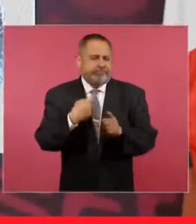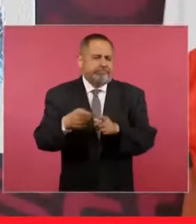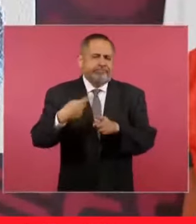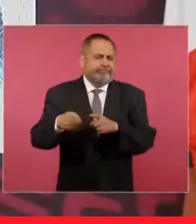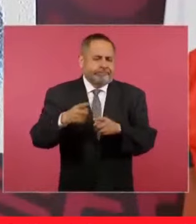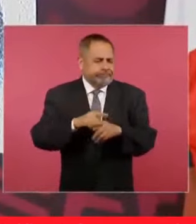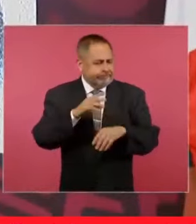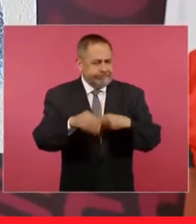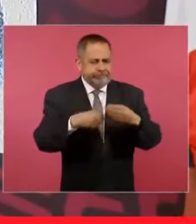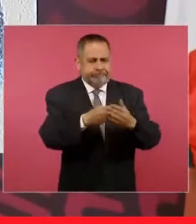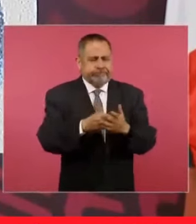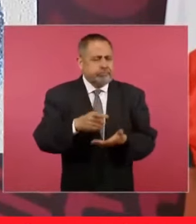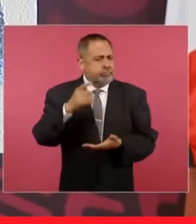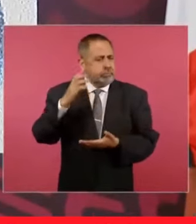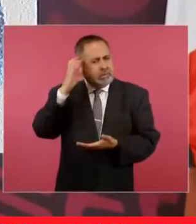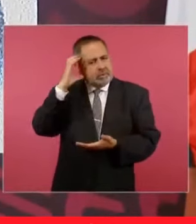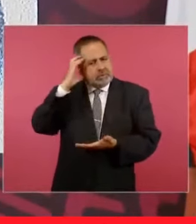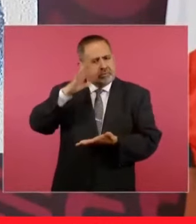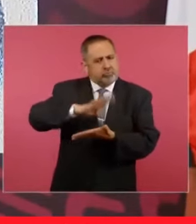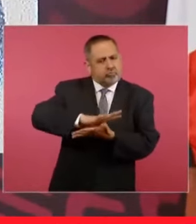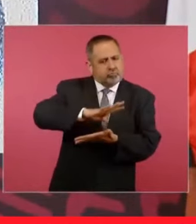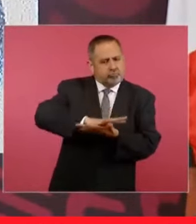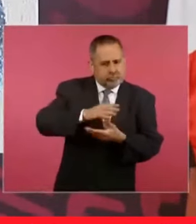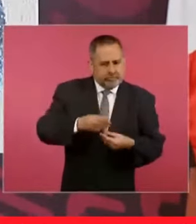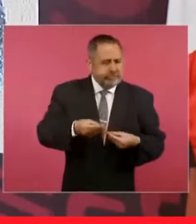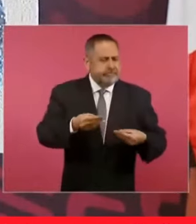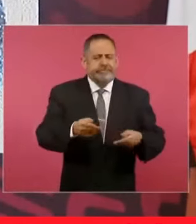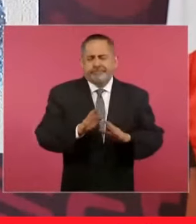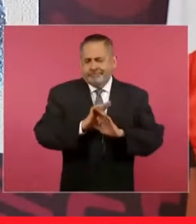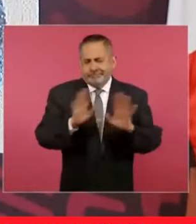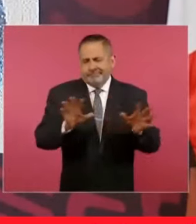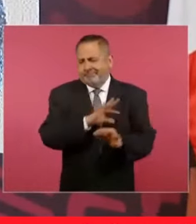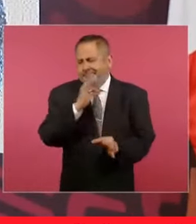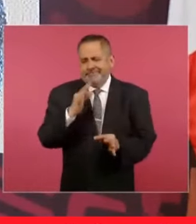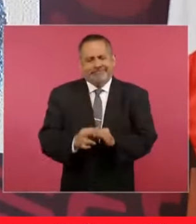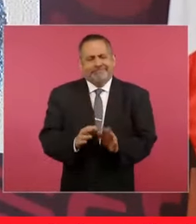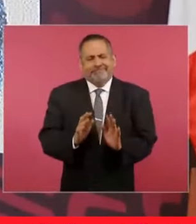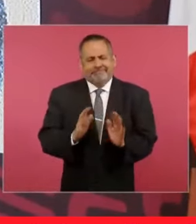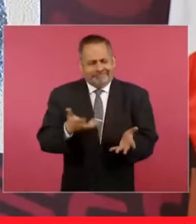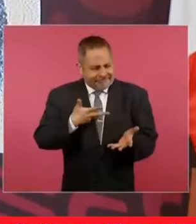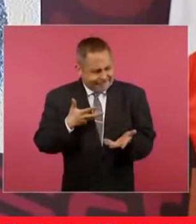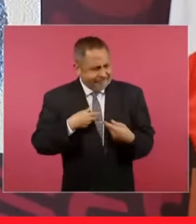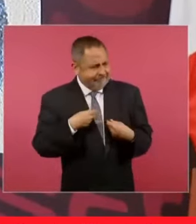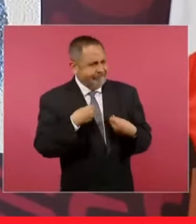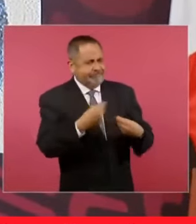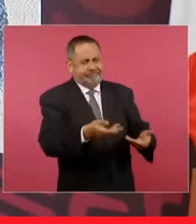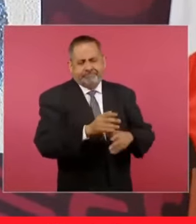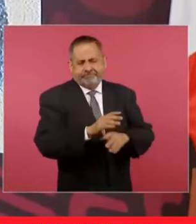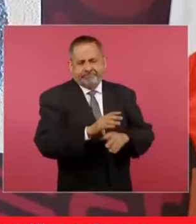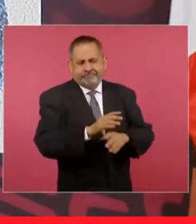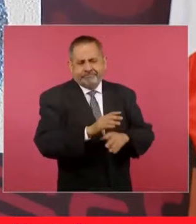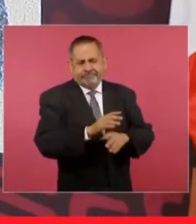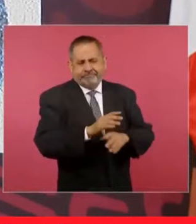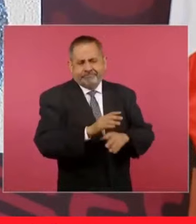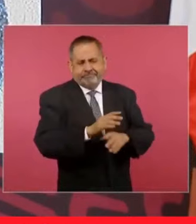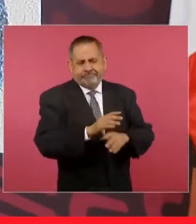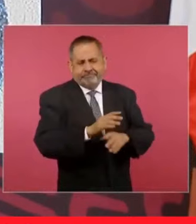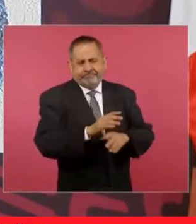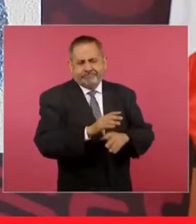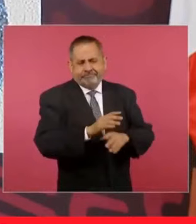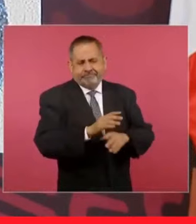vajilla colchones todo lo que son los eh eh